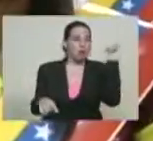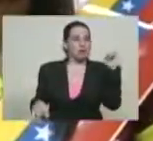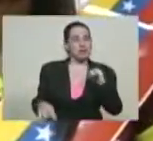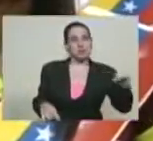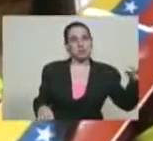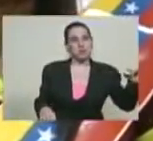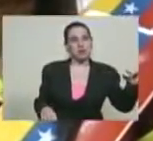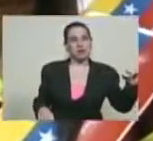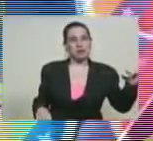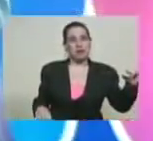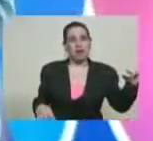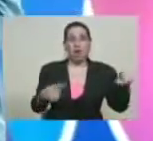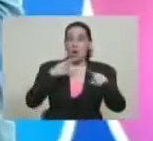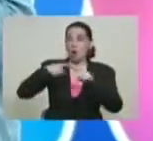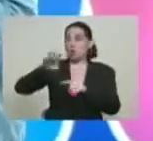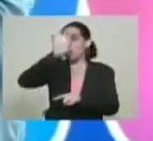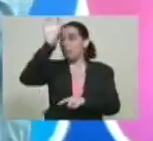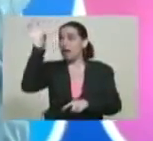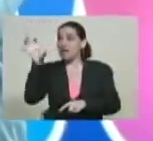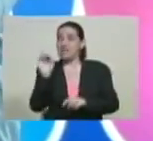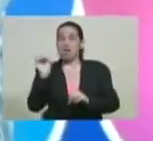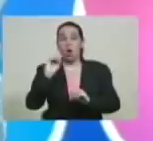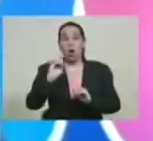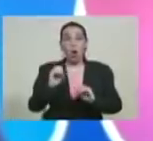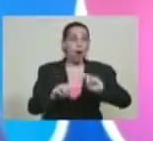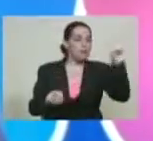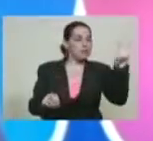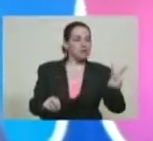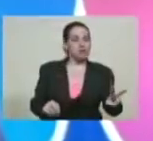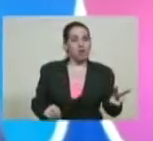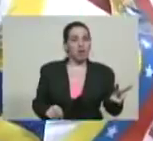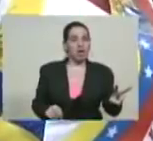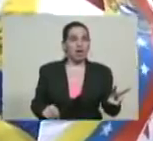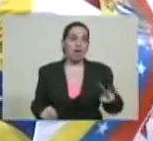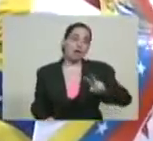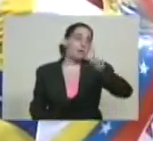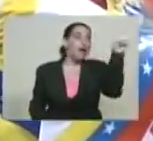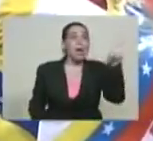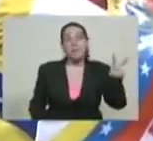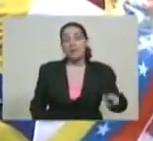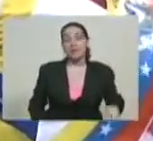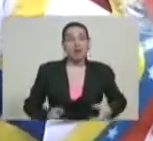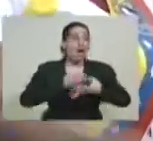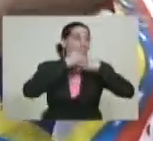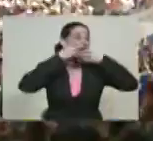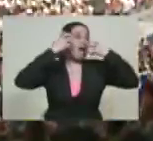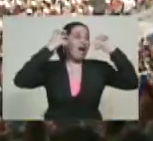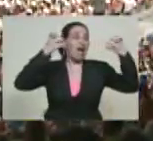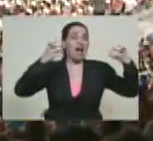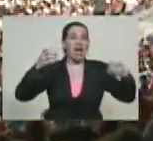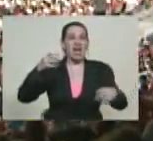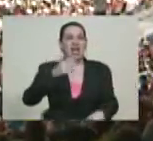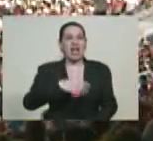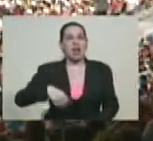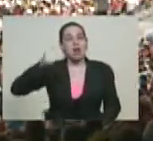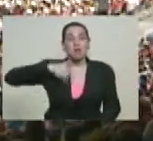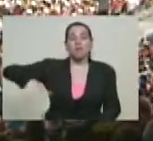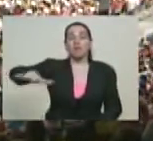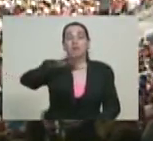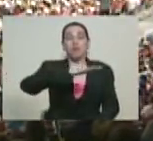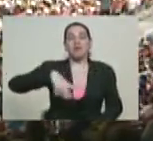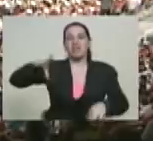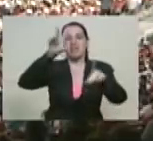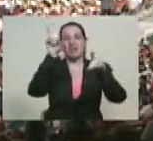¿En el extranjero o en Venezuela? Que se escuche en el mundo, el pueblo de Venezuela,